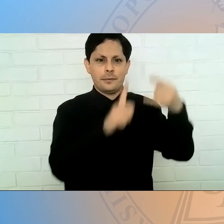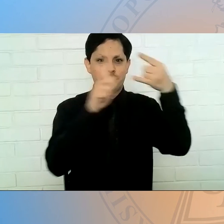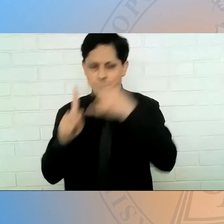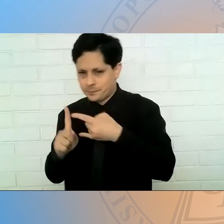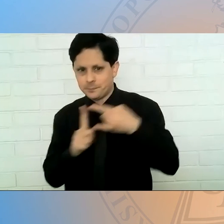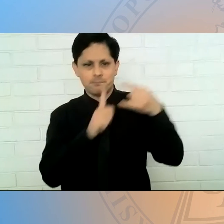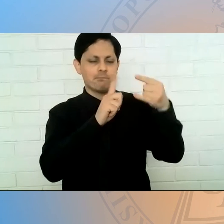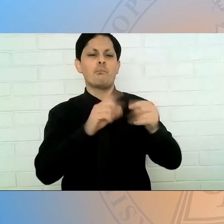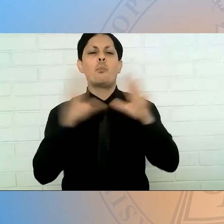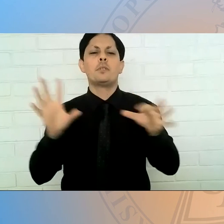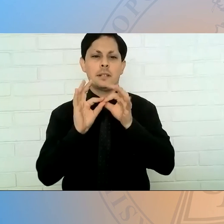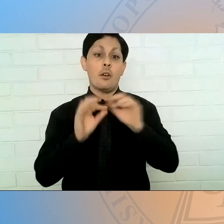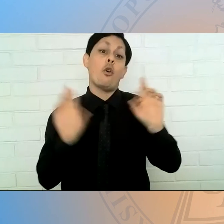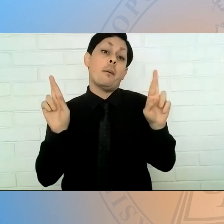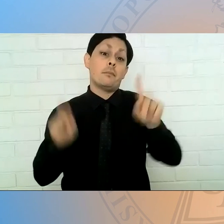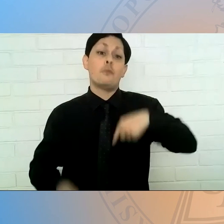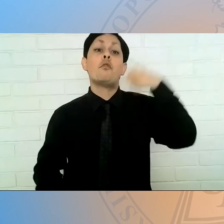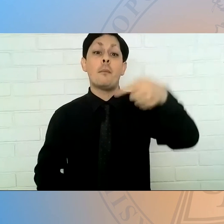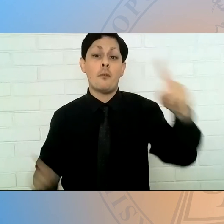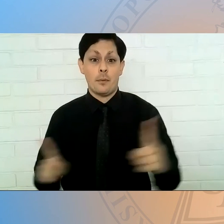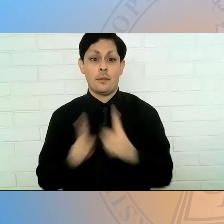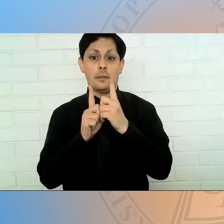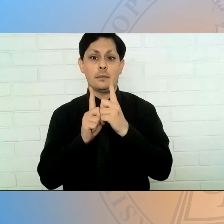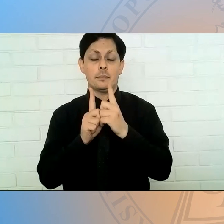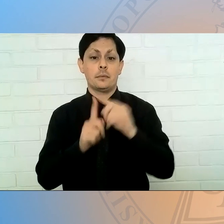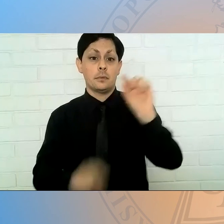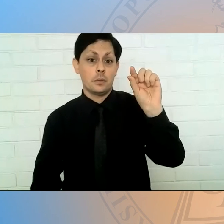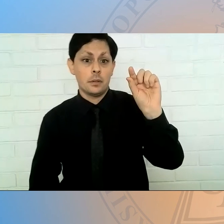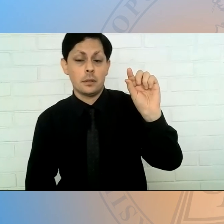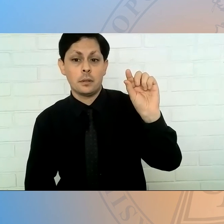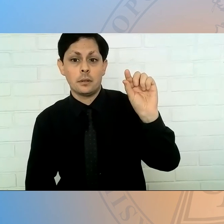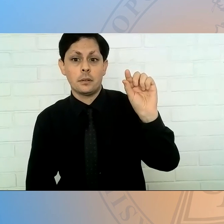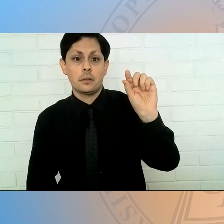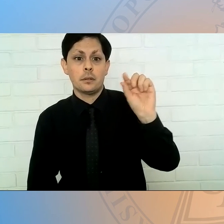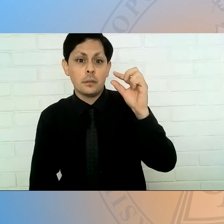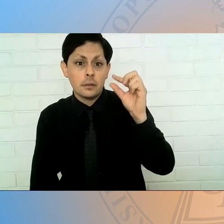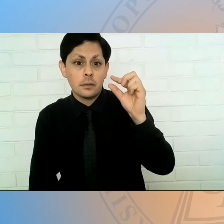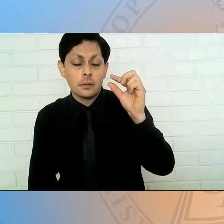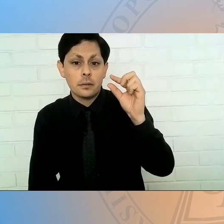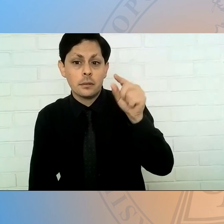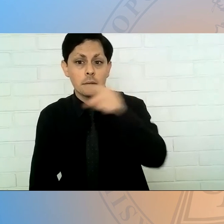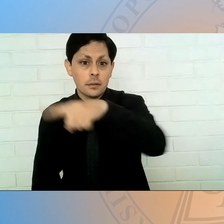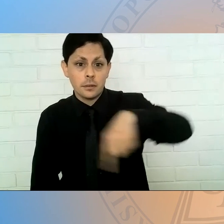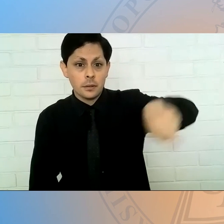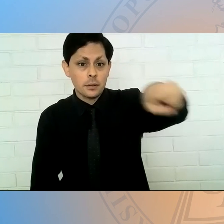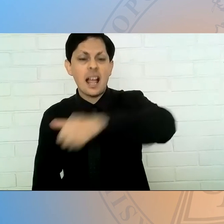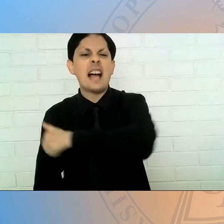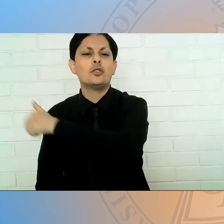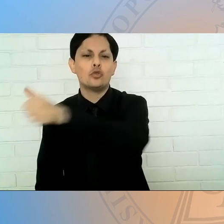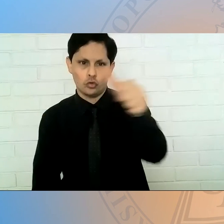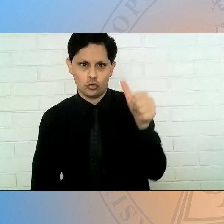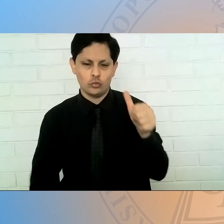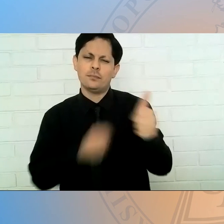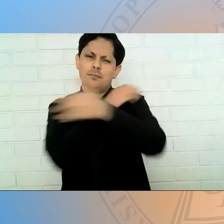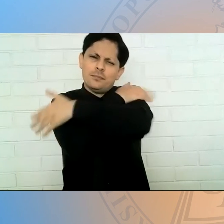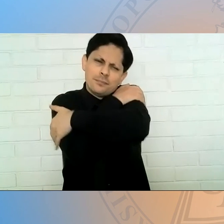su participación e interés. ¿Puedo una breve cosa? Mandarles un abrazo grande a todos los que han